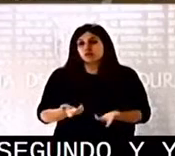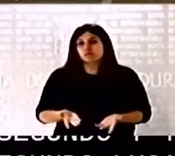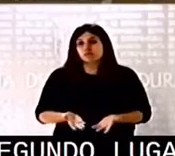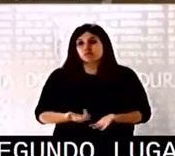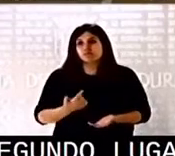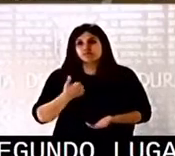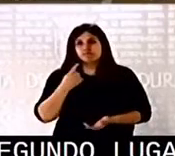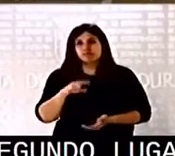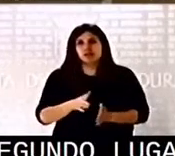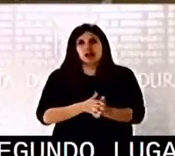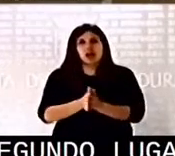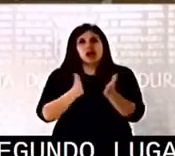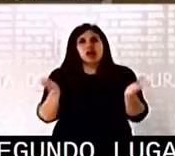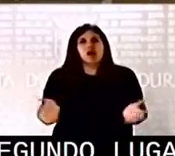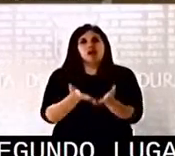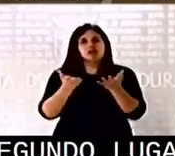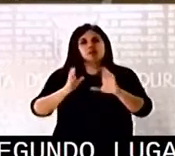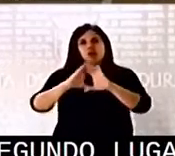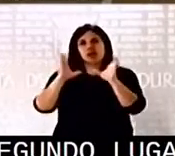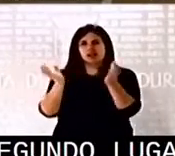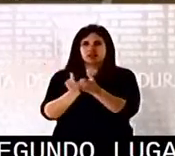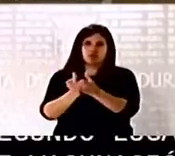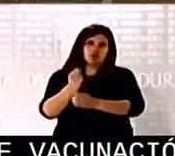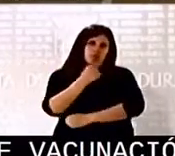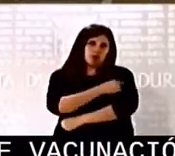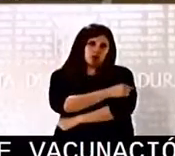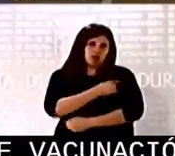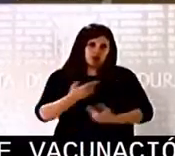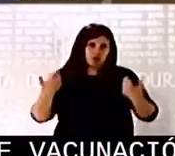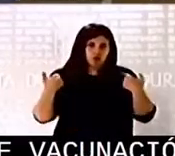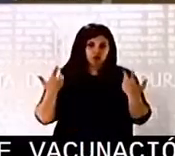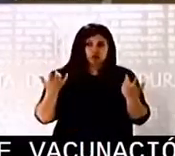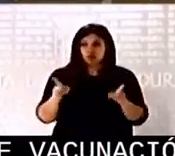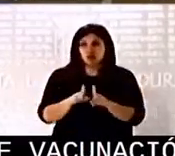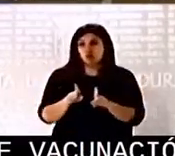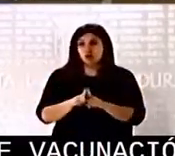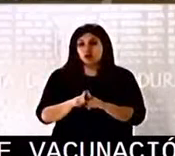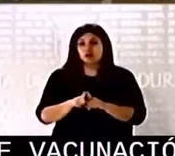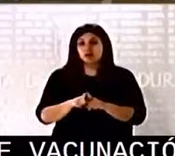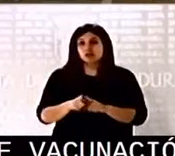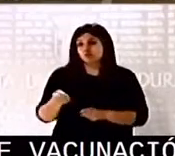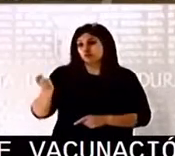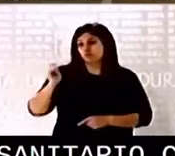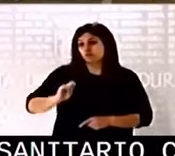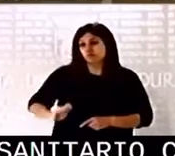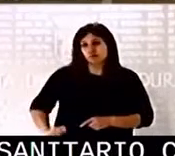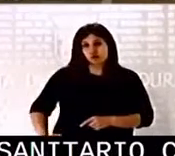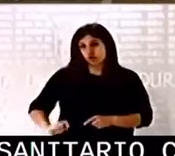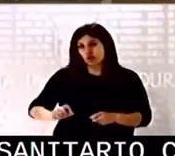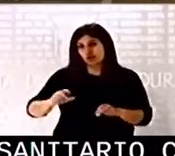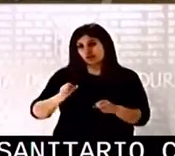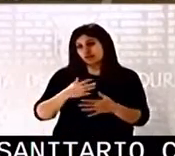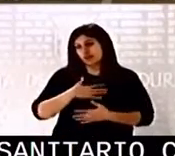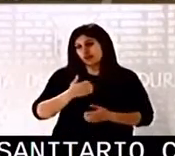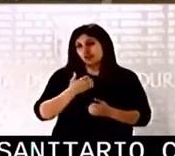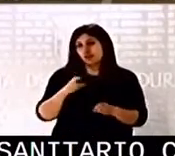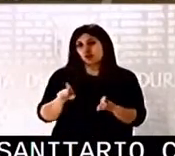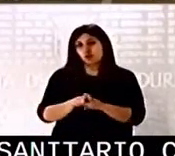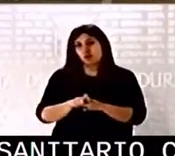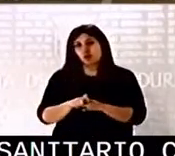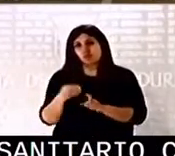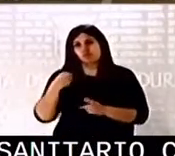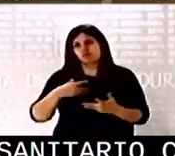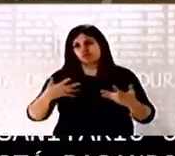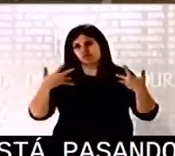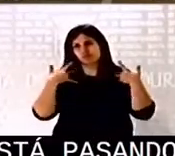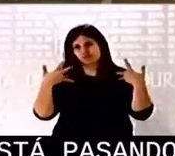animar al equipo de vacunación. El equipo de vacunación, lógicamente, como cualquier profesional sanitario con cualquier incidente, lo ha pasado y lo está pasando mal,